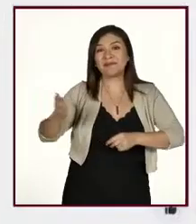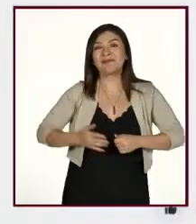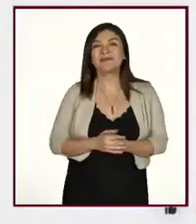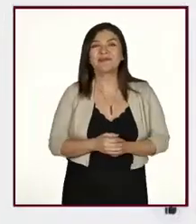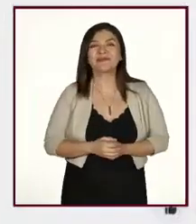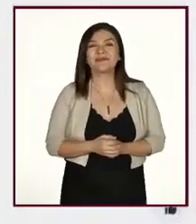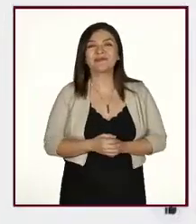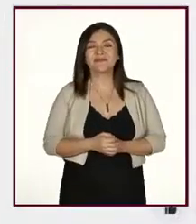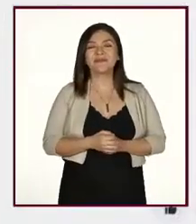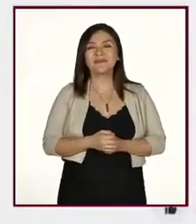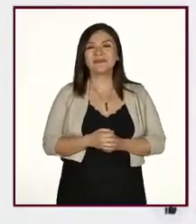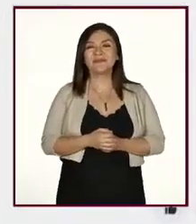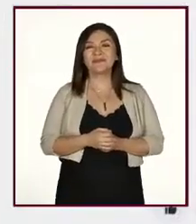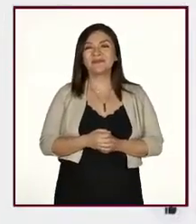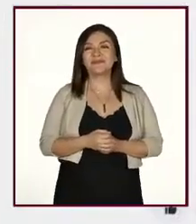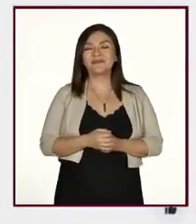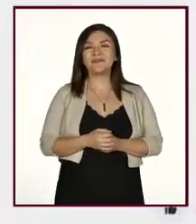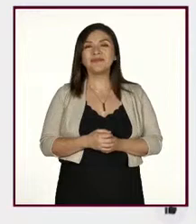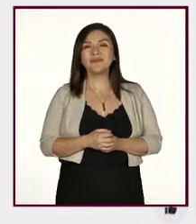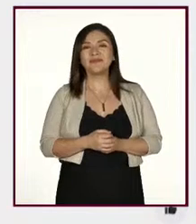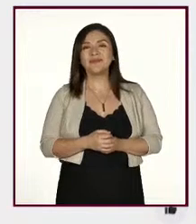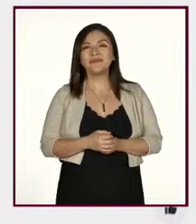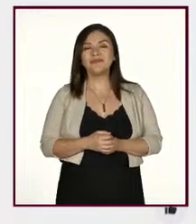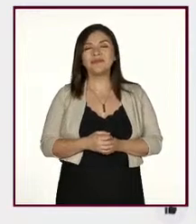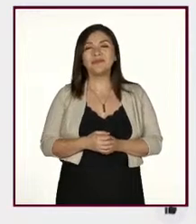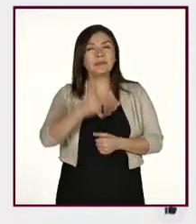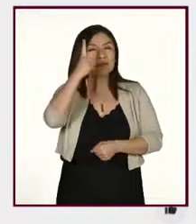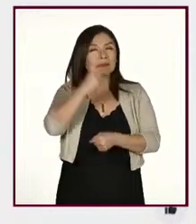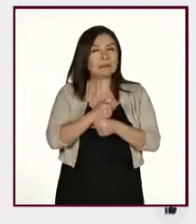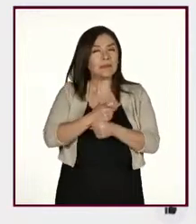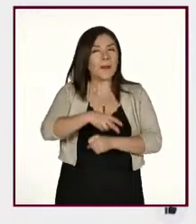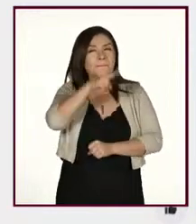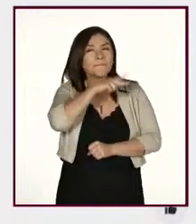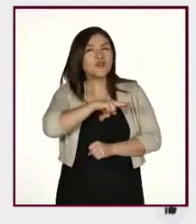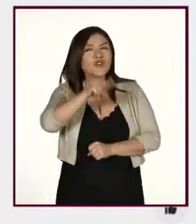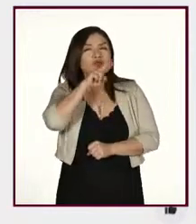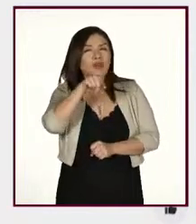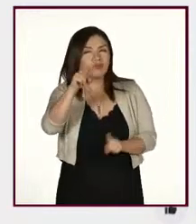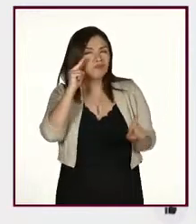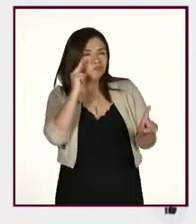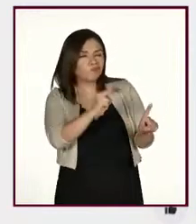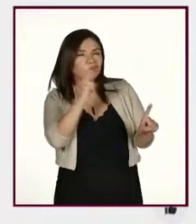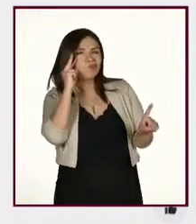bien? Vamos a revisarlo directamente. ¿Qué preocupaciones tienen